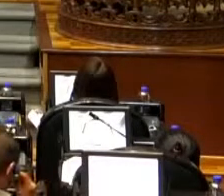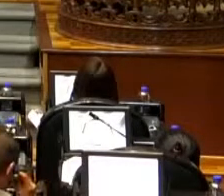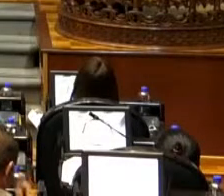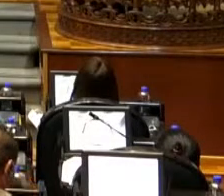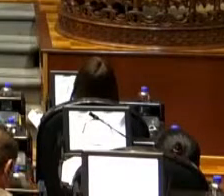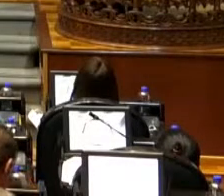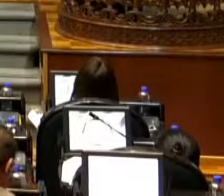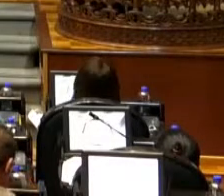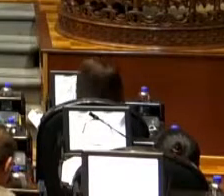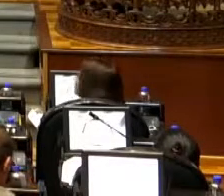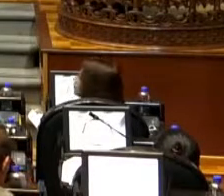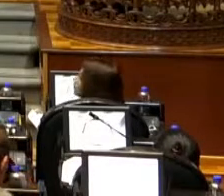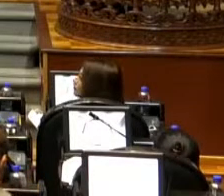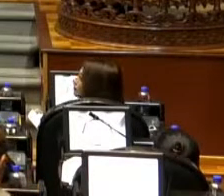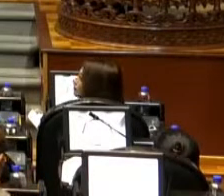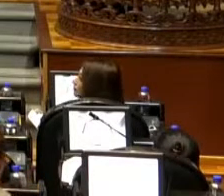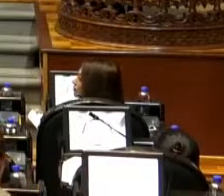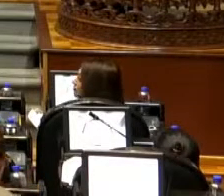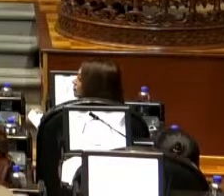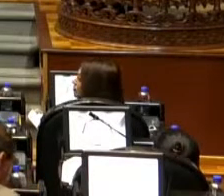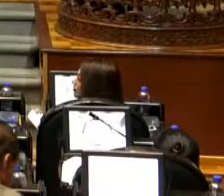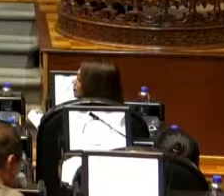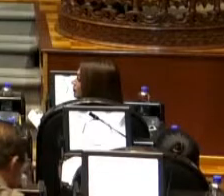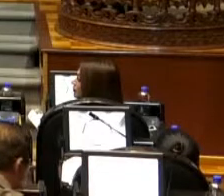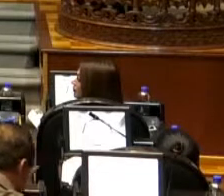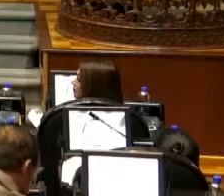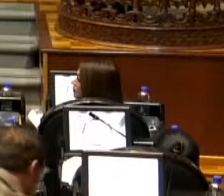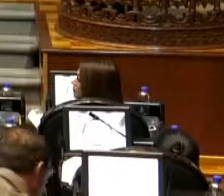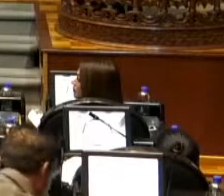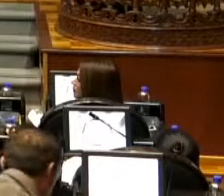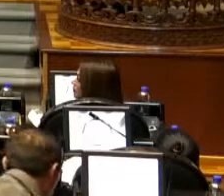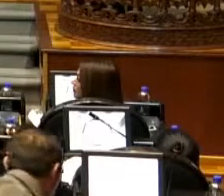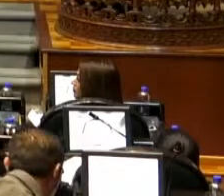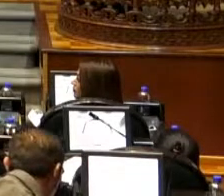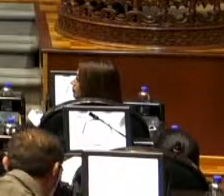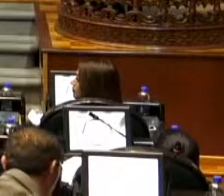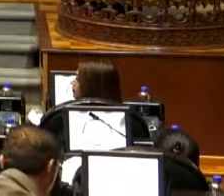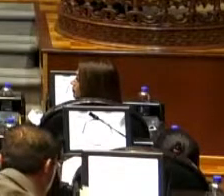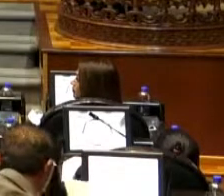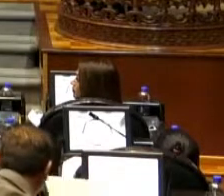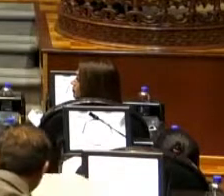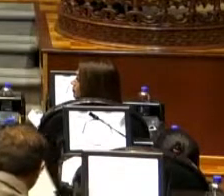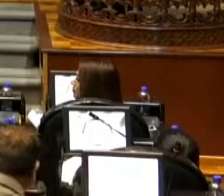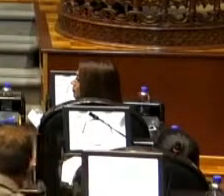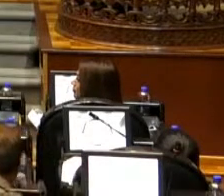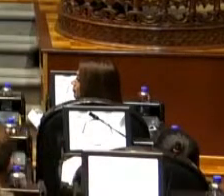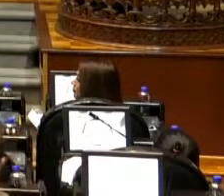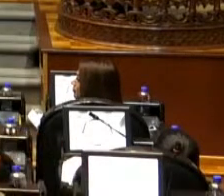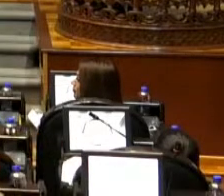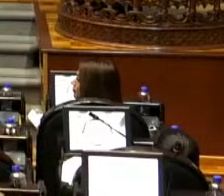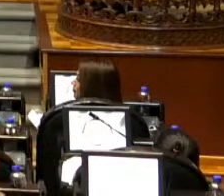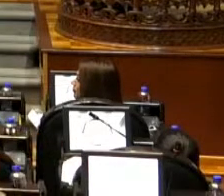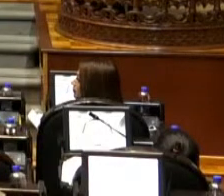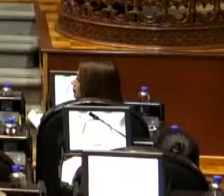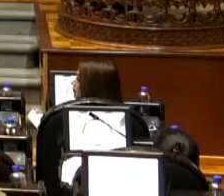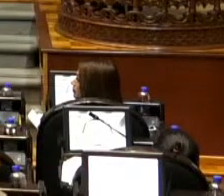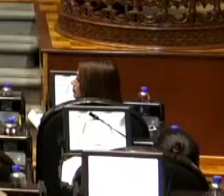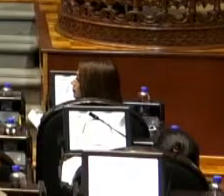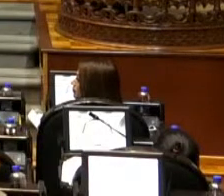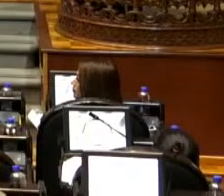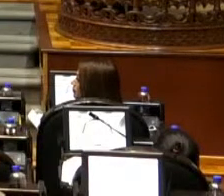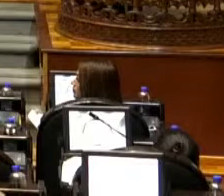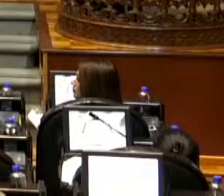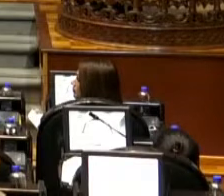una vivienda digna y decorosa es uno de los principales derechos de todos los seres humanos en el mundo. De acuerdo con la ONU, este